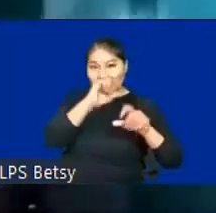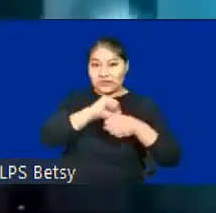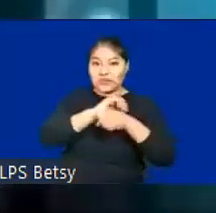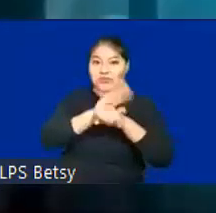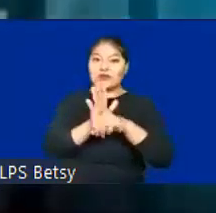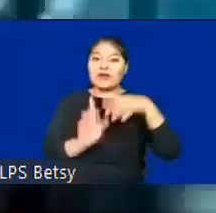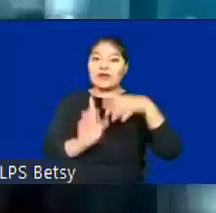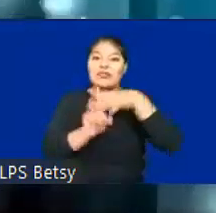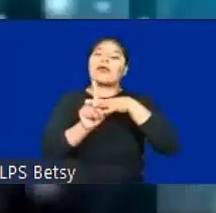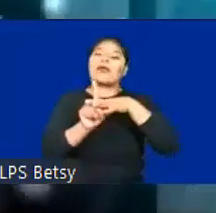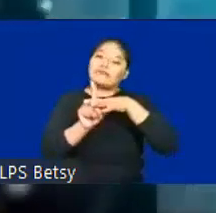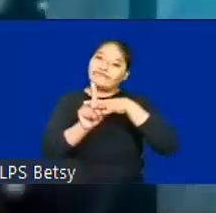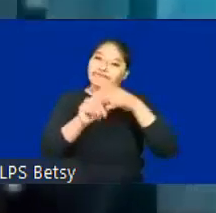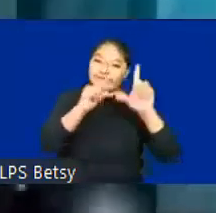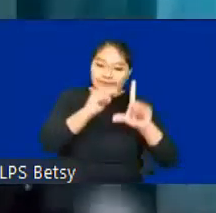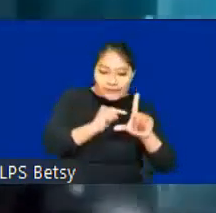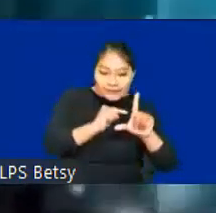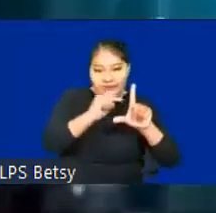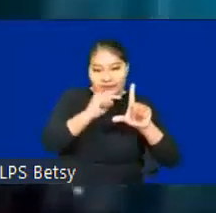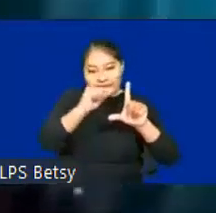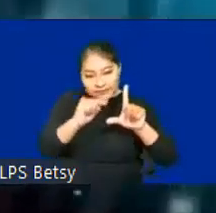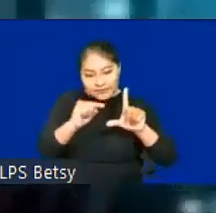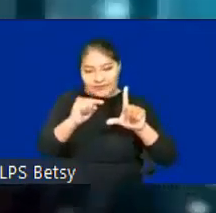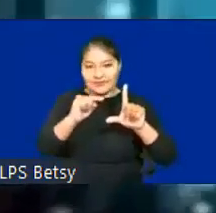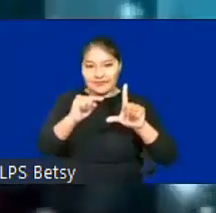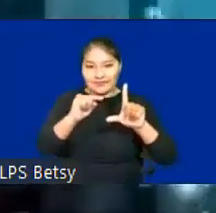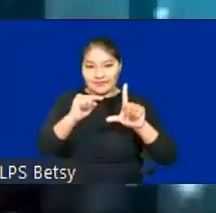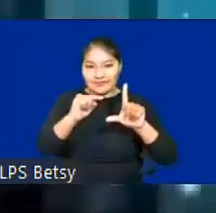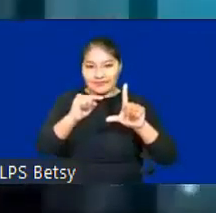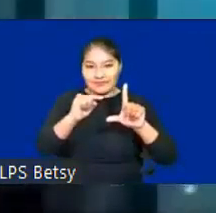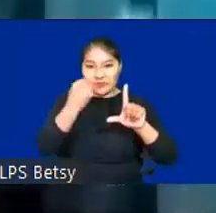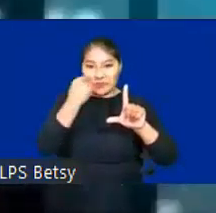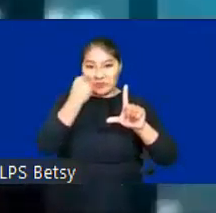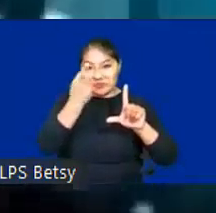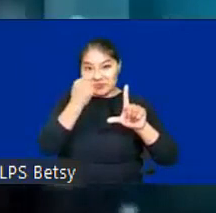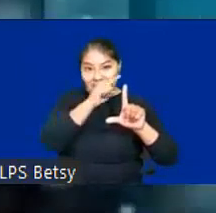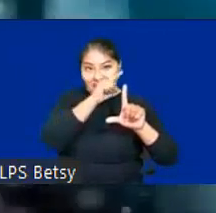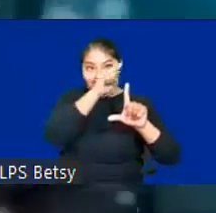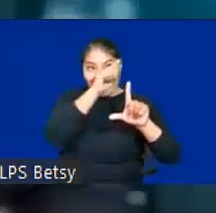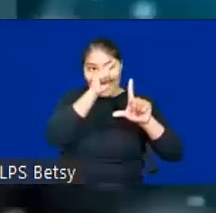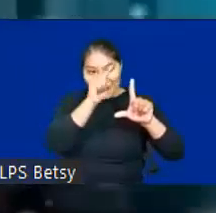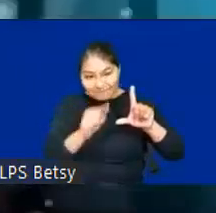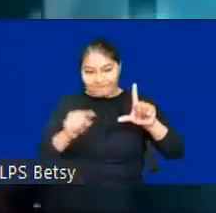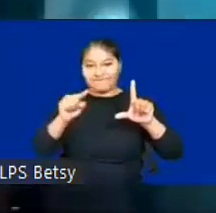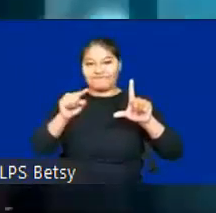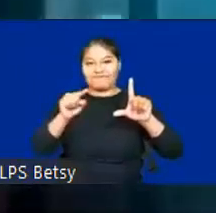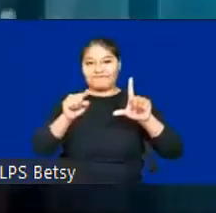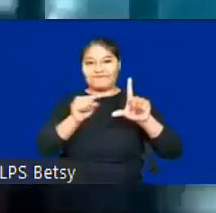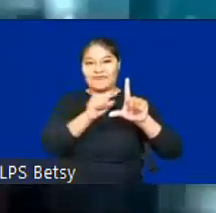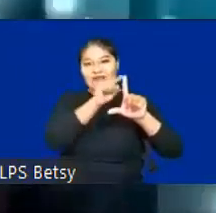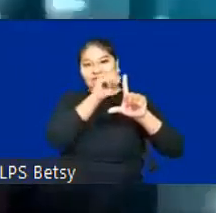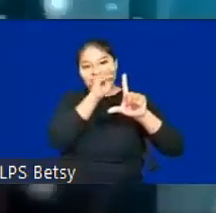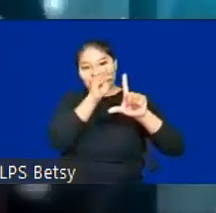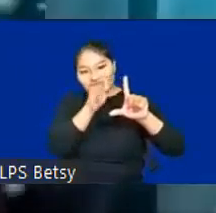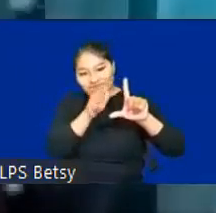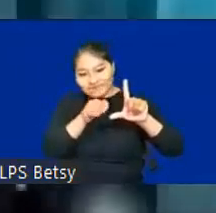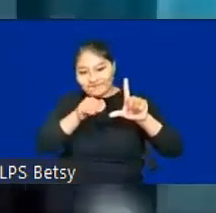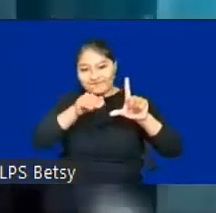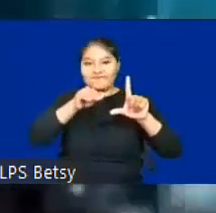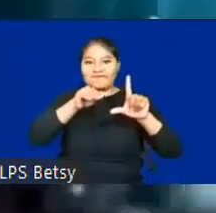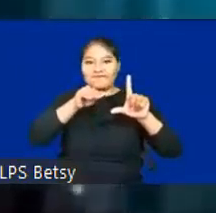de esa manera, donde vemos que la cantidad de solicitud de publicidad compendiosa